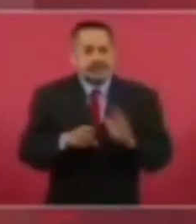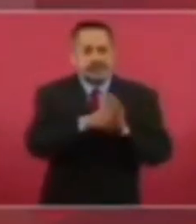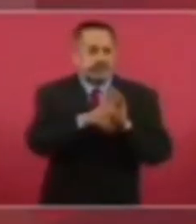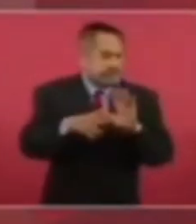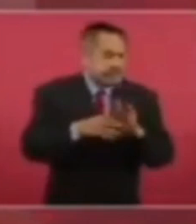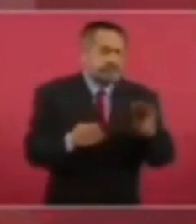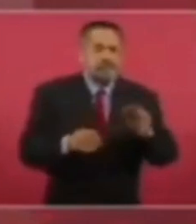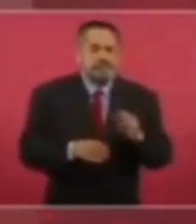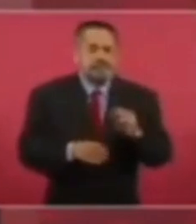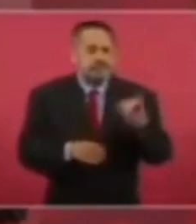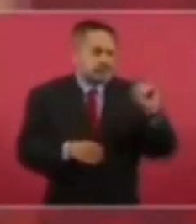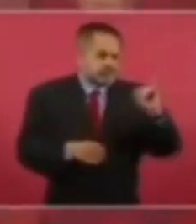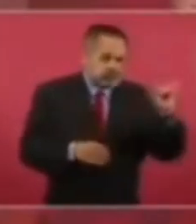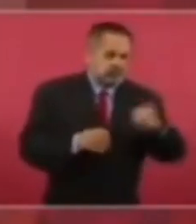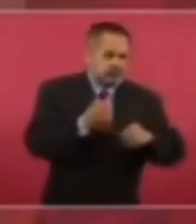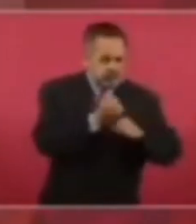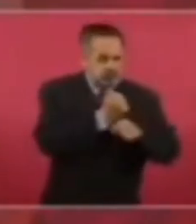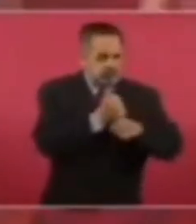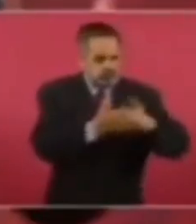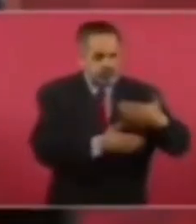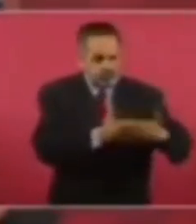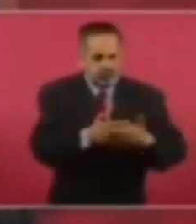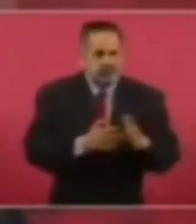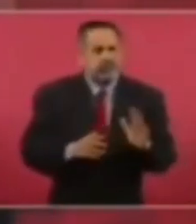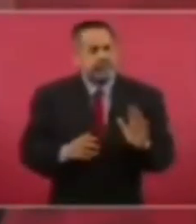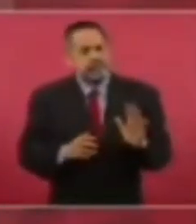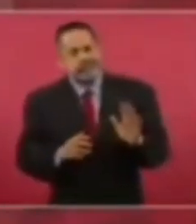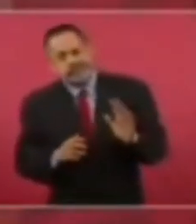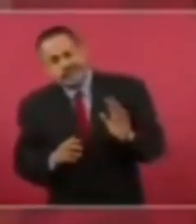progresista, pero bueno, pues existen